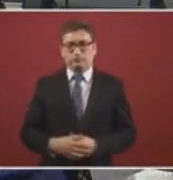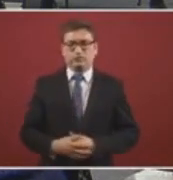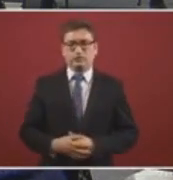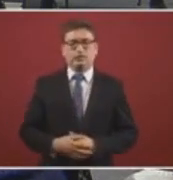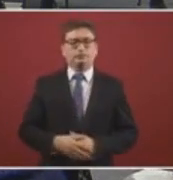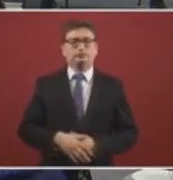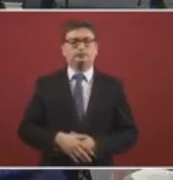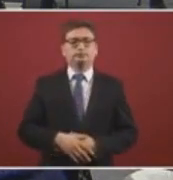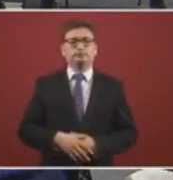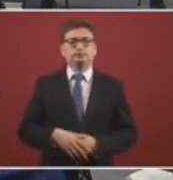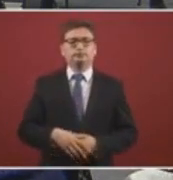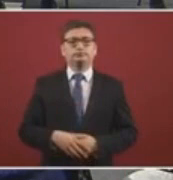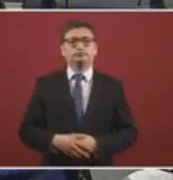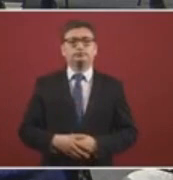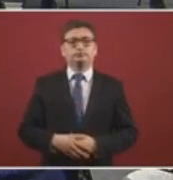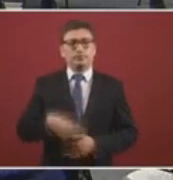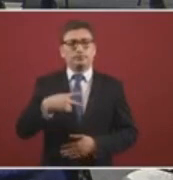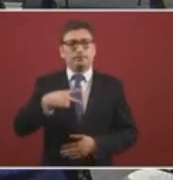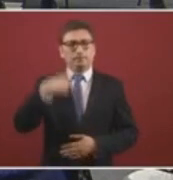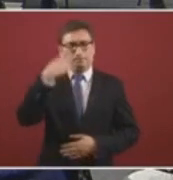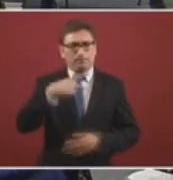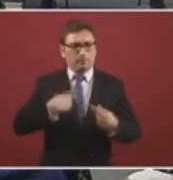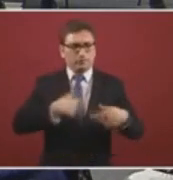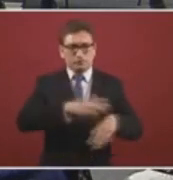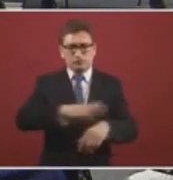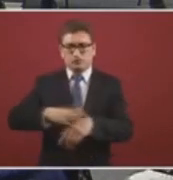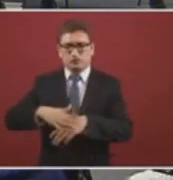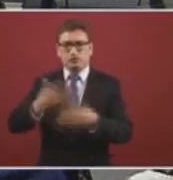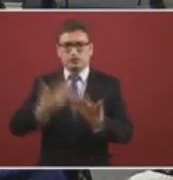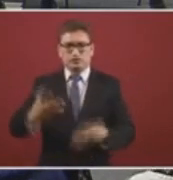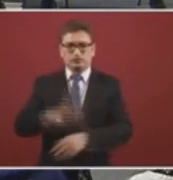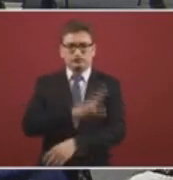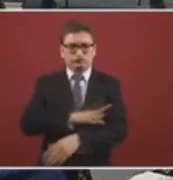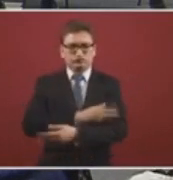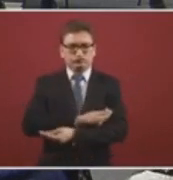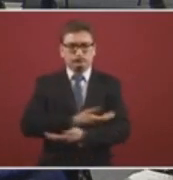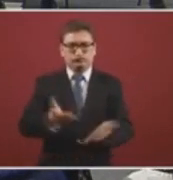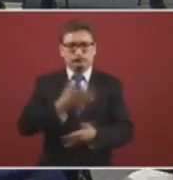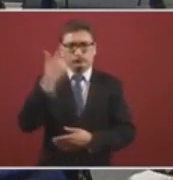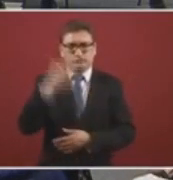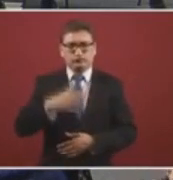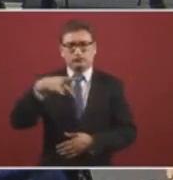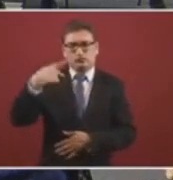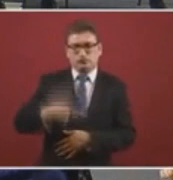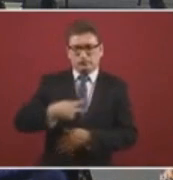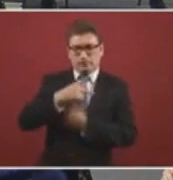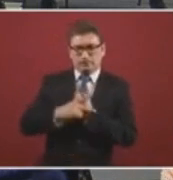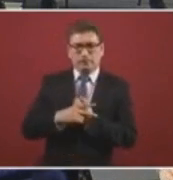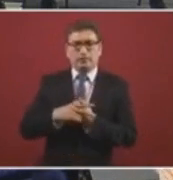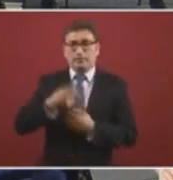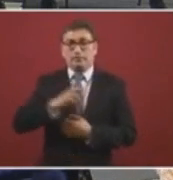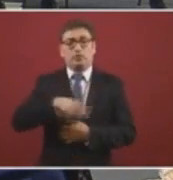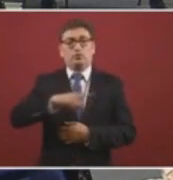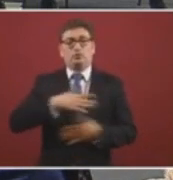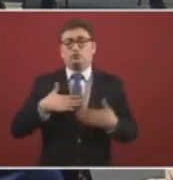Pueblo de México, les devuelvo la energía eléctrica que es de la exclusiva propiedad de la nación, pero no se